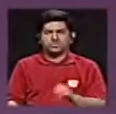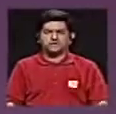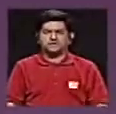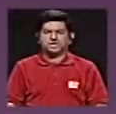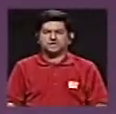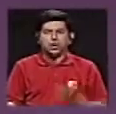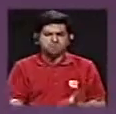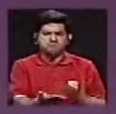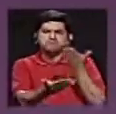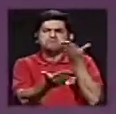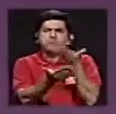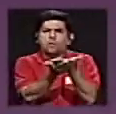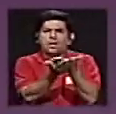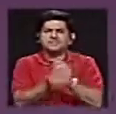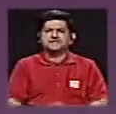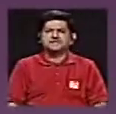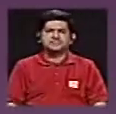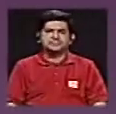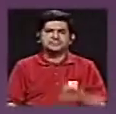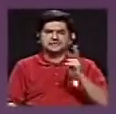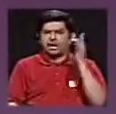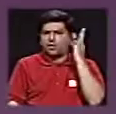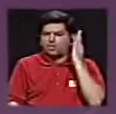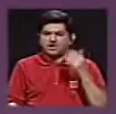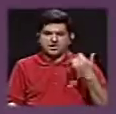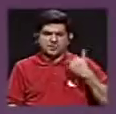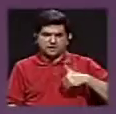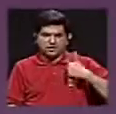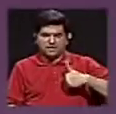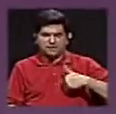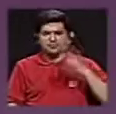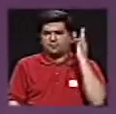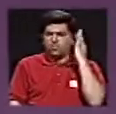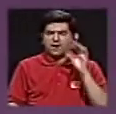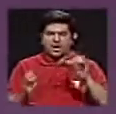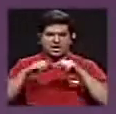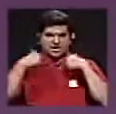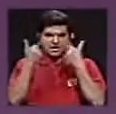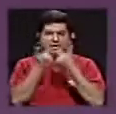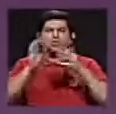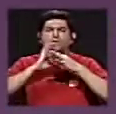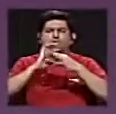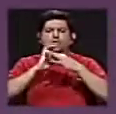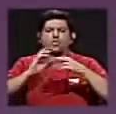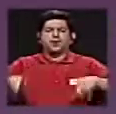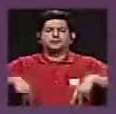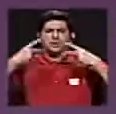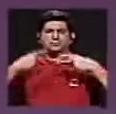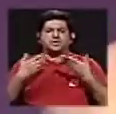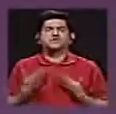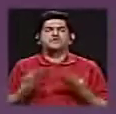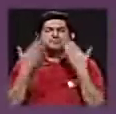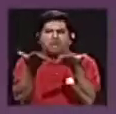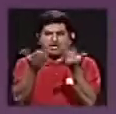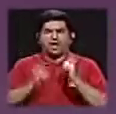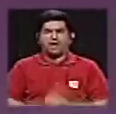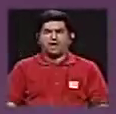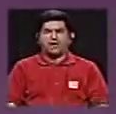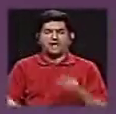propuesta que las compañeras y los compañeros de la coalición viva nos entregaron los